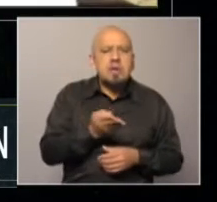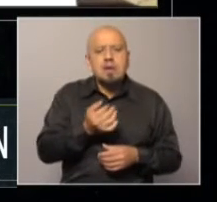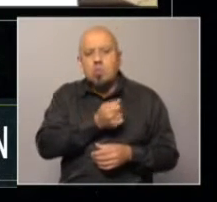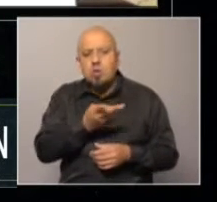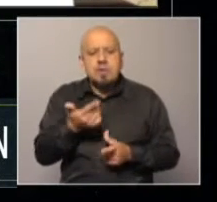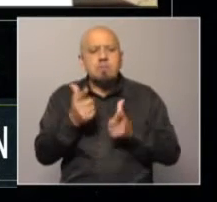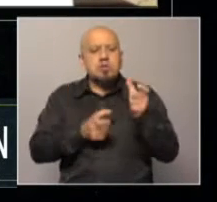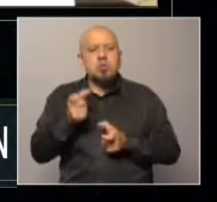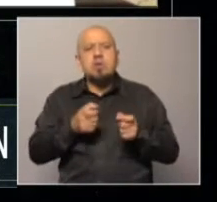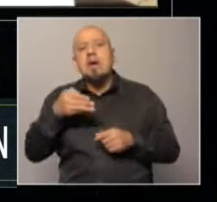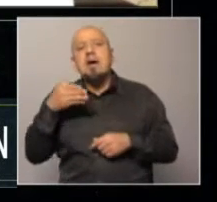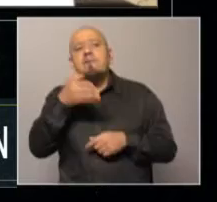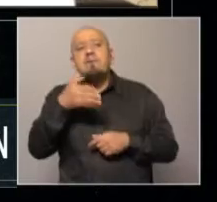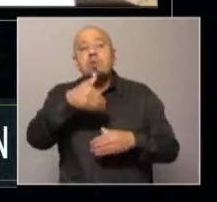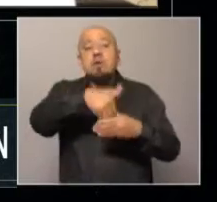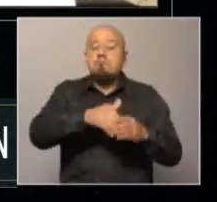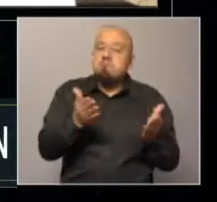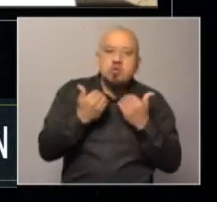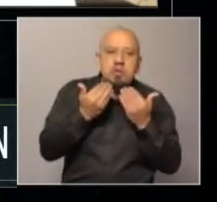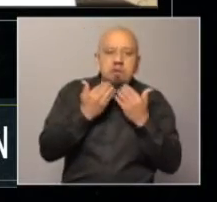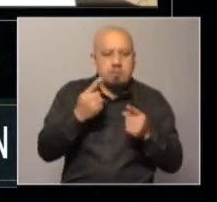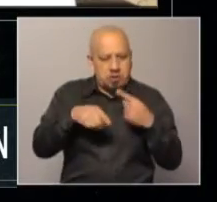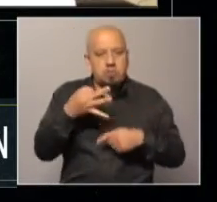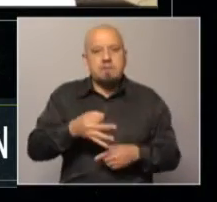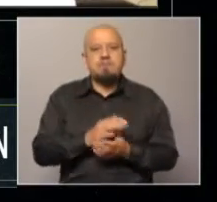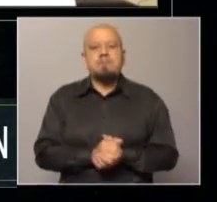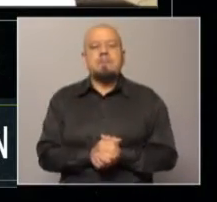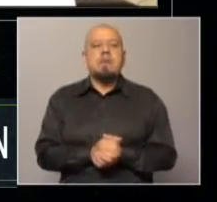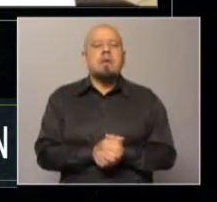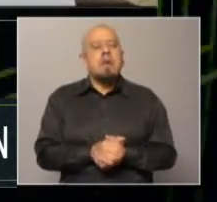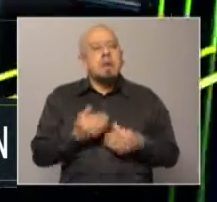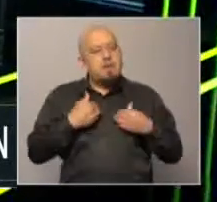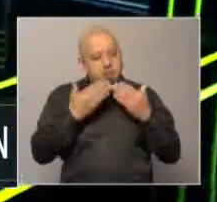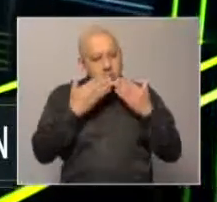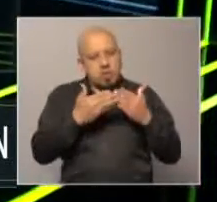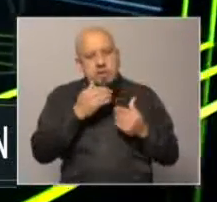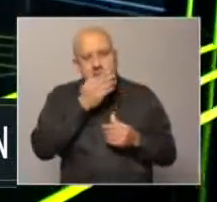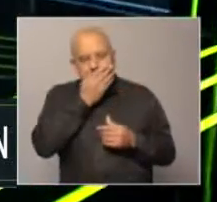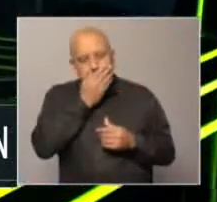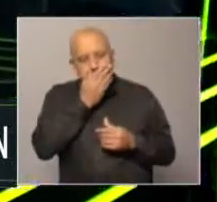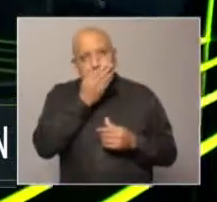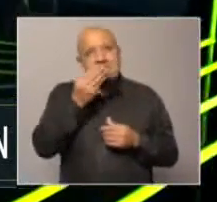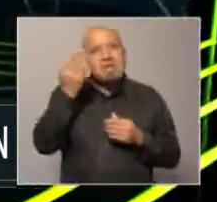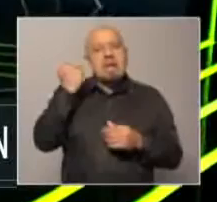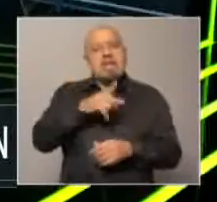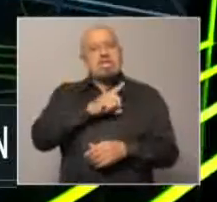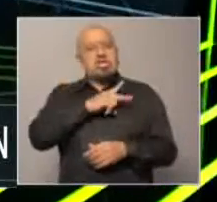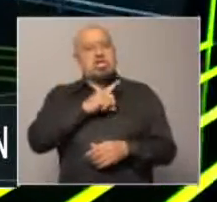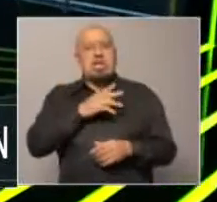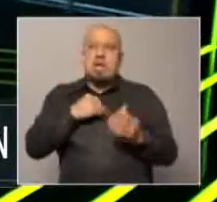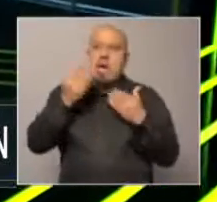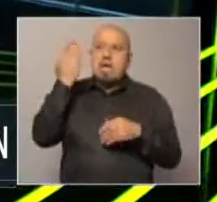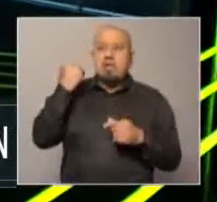incertidumbre cuánta gente iba a votar. Ahora, Claudio, durante algunas décadas Chile era visto como un oasis